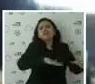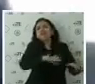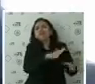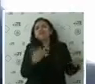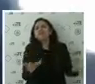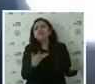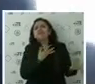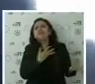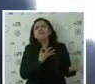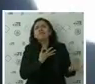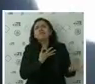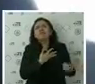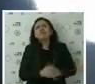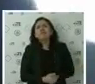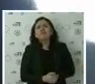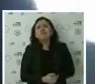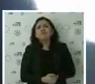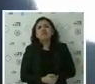¿cómo se llama?